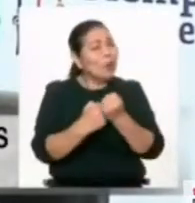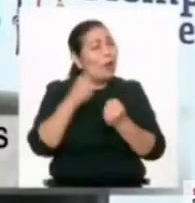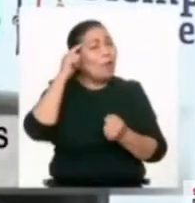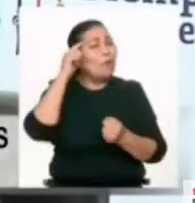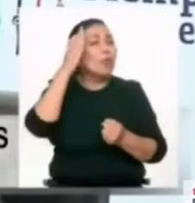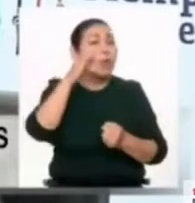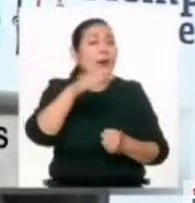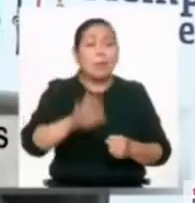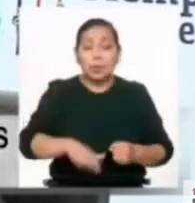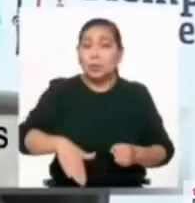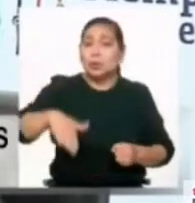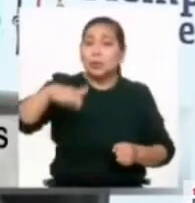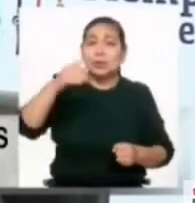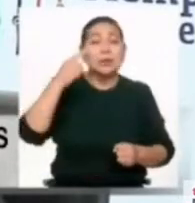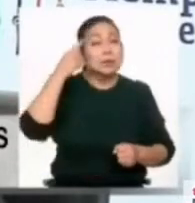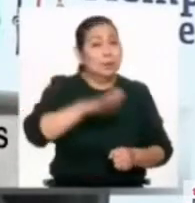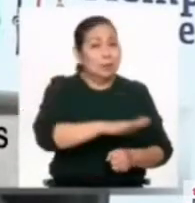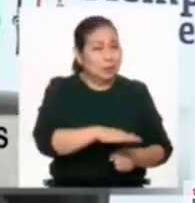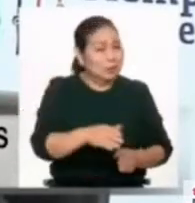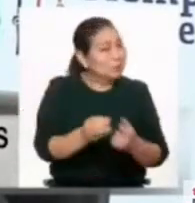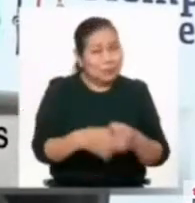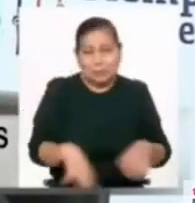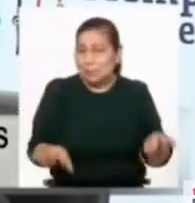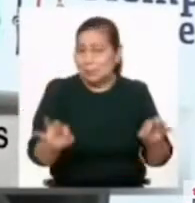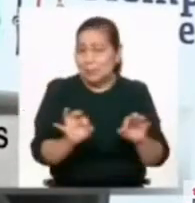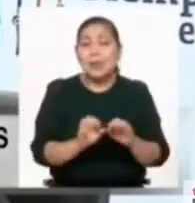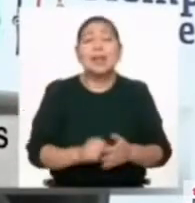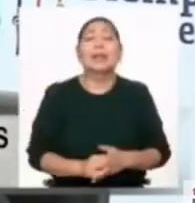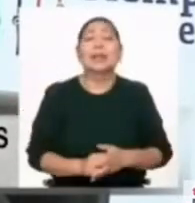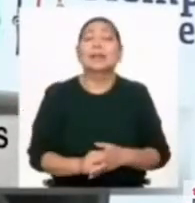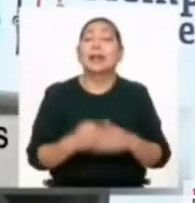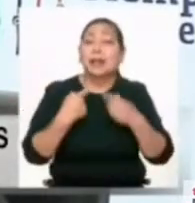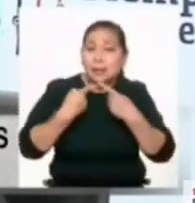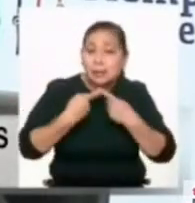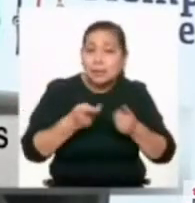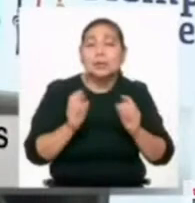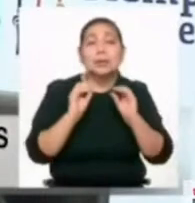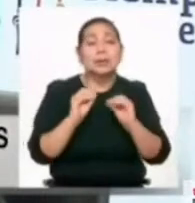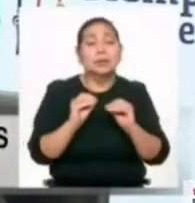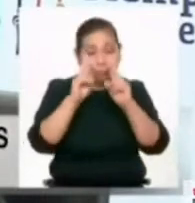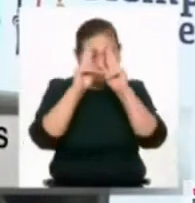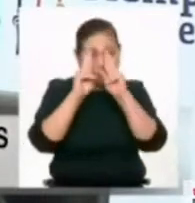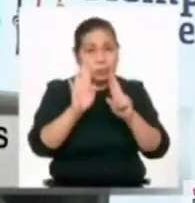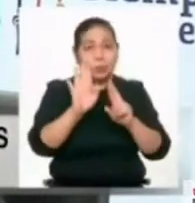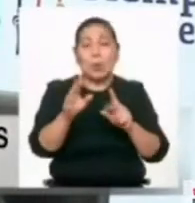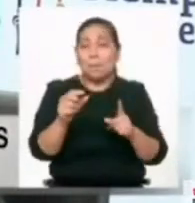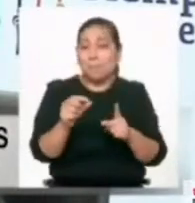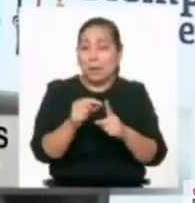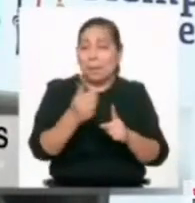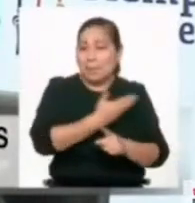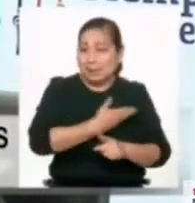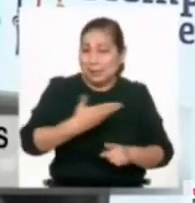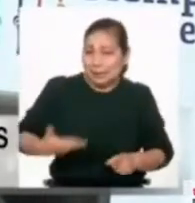ser el futuro de nuestro país, que son nuestros niños. Y anunciar también que, cumpliendo y honrando su palabra,